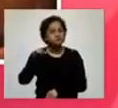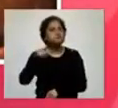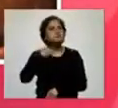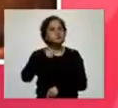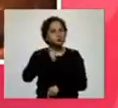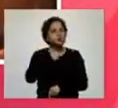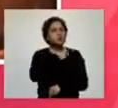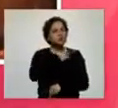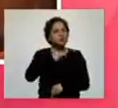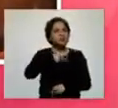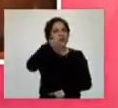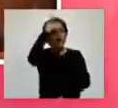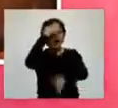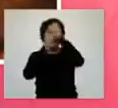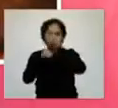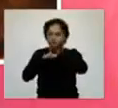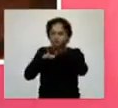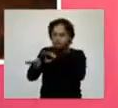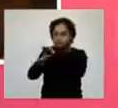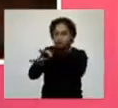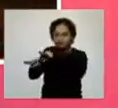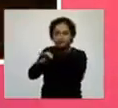trabajar.